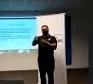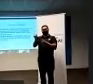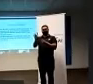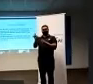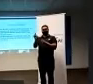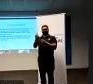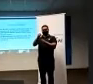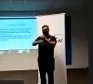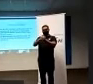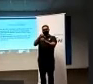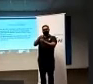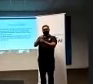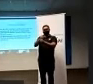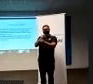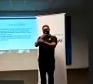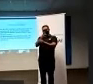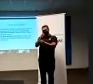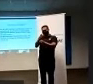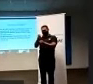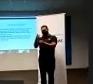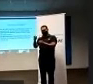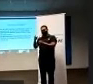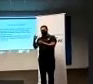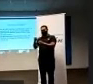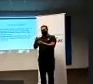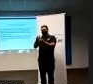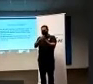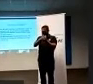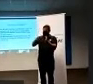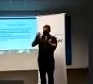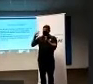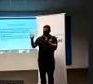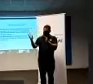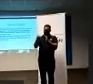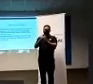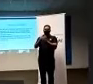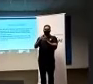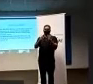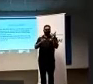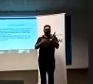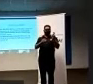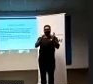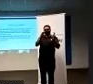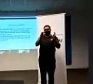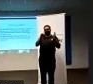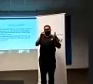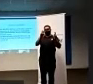doble ciego y también placebo control. En ese estudio, Covaxin demostró una eficacia preliminar